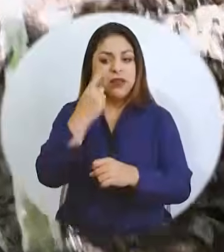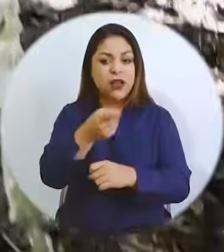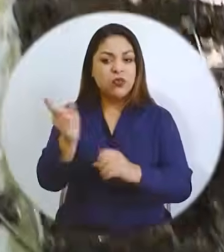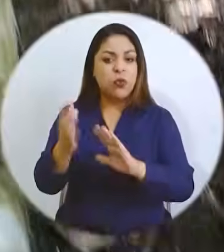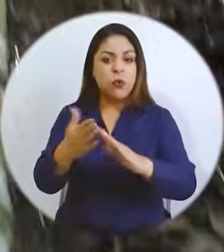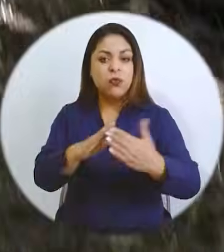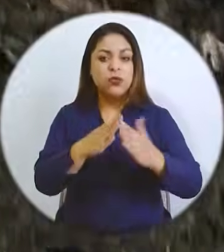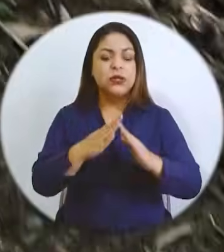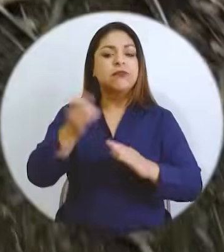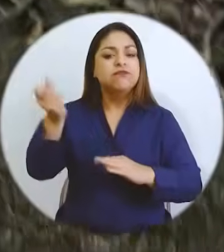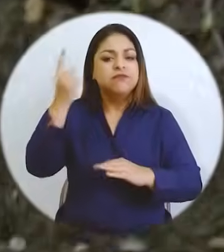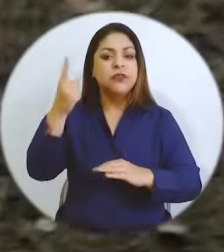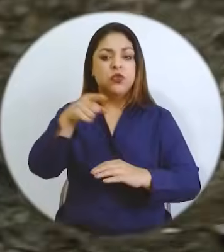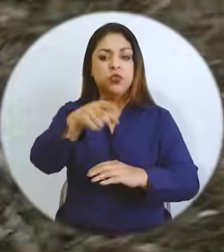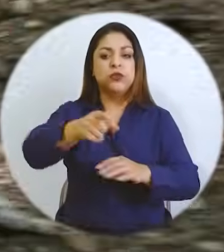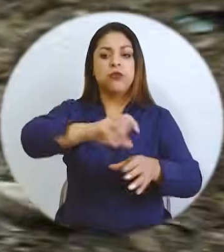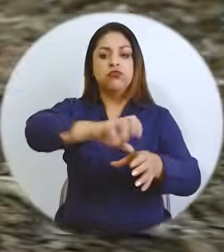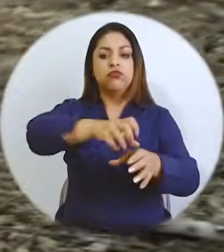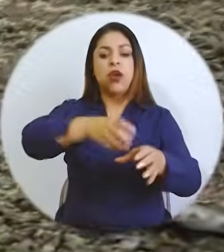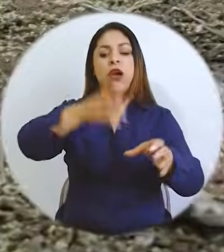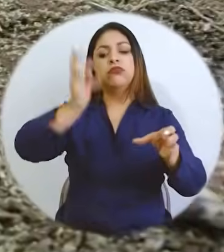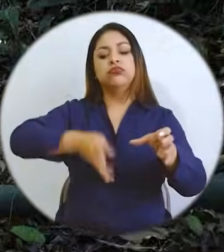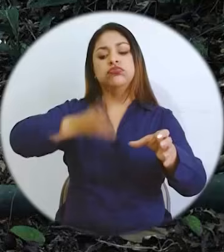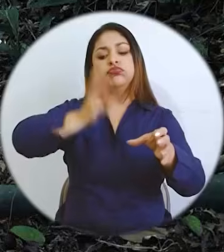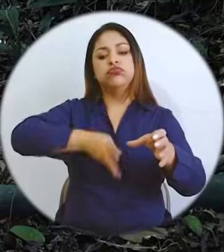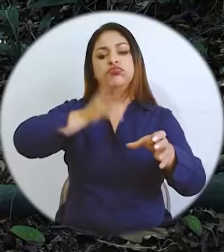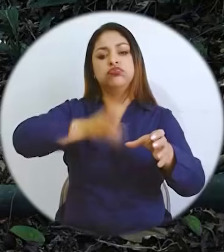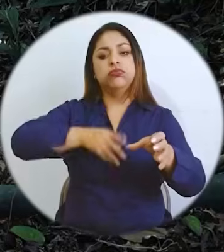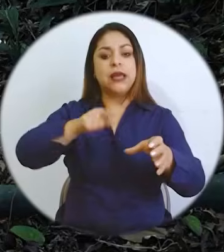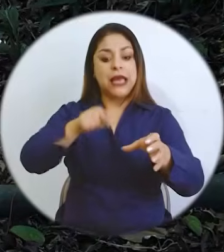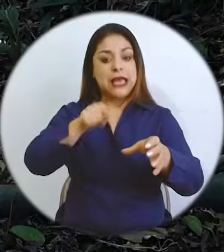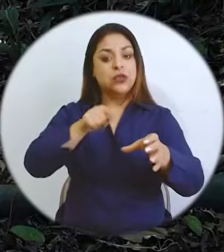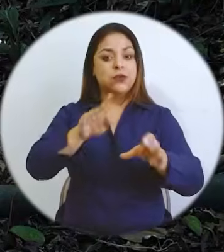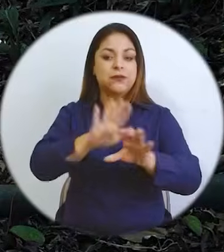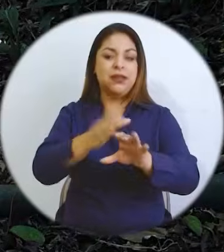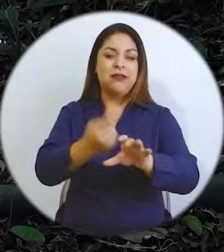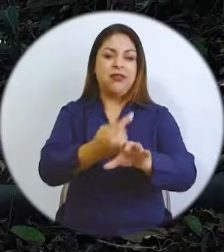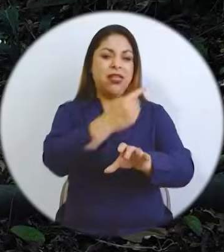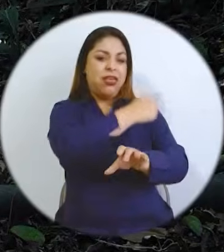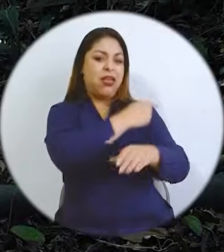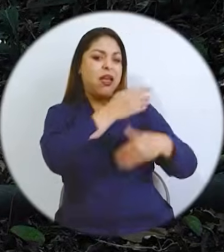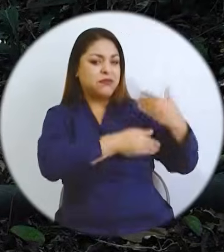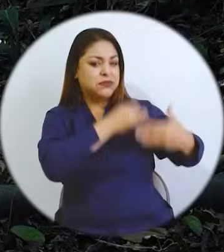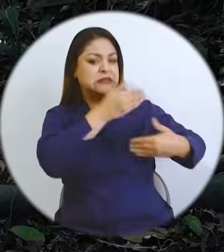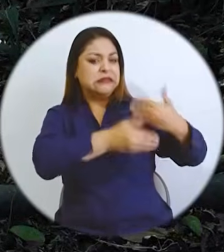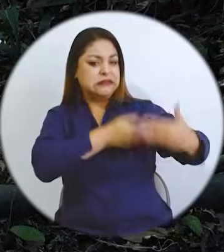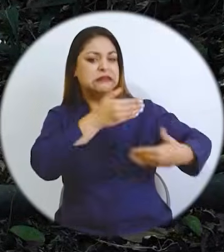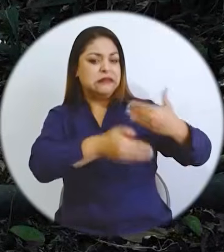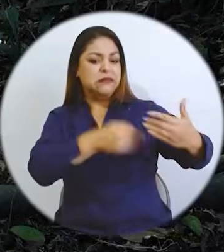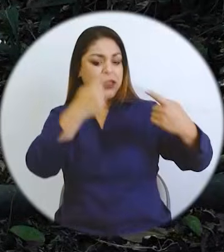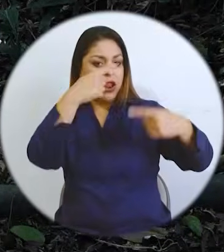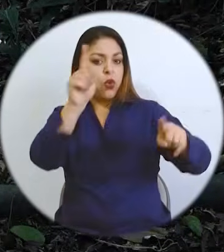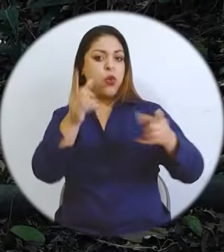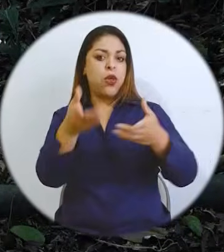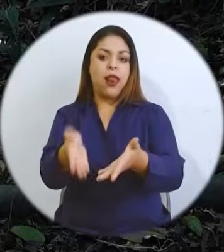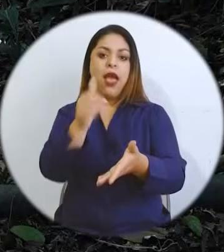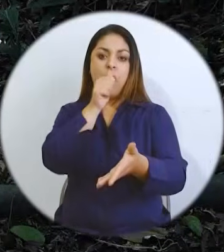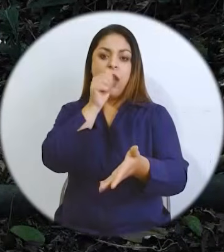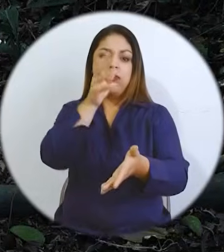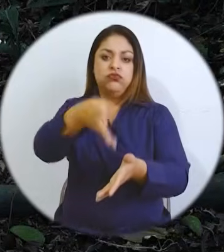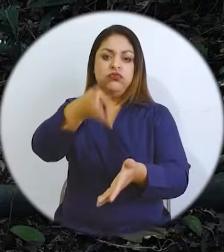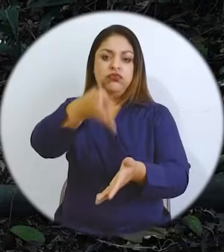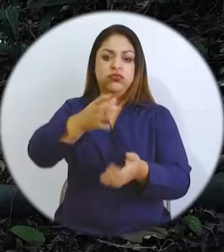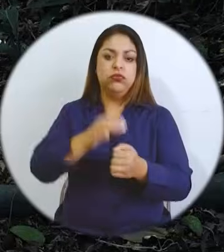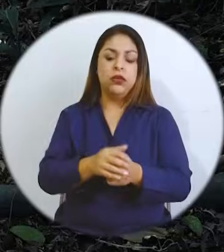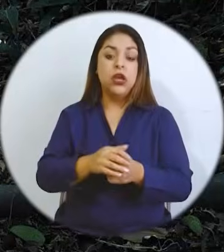entiendan que abrir el tubo lleva un montón de procesos? Por ejemplo, en el caso de Rosales, las nacientes que nosotros tenemos